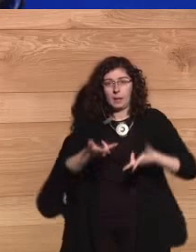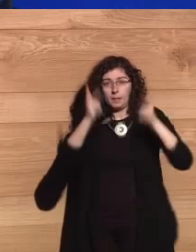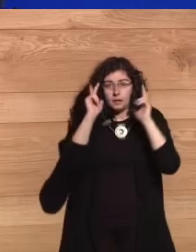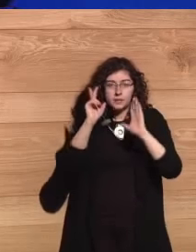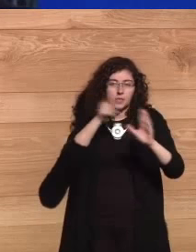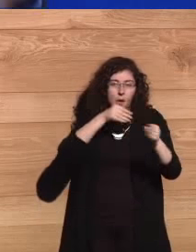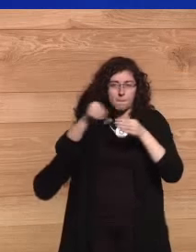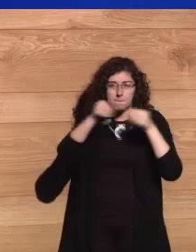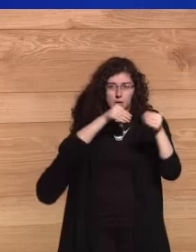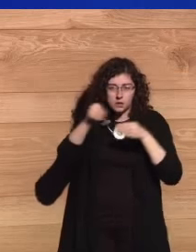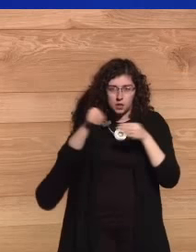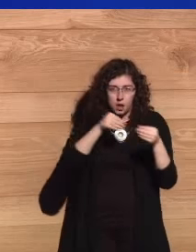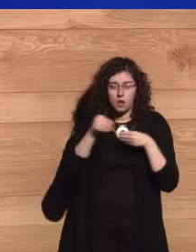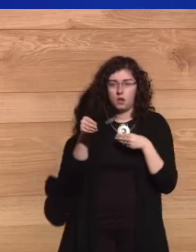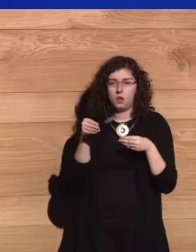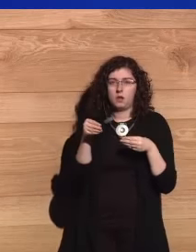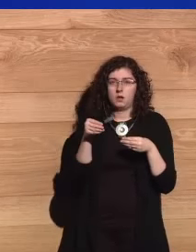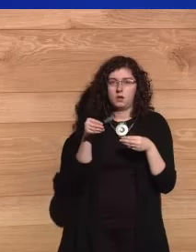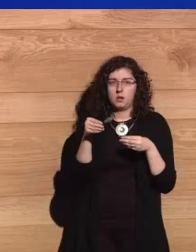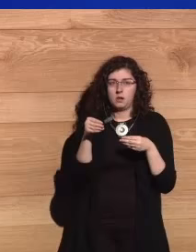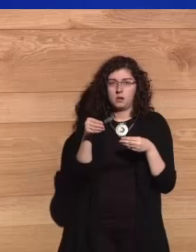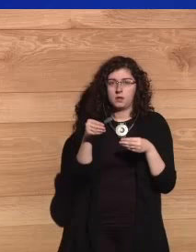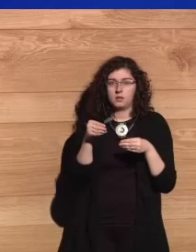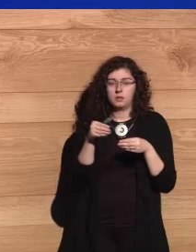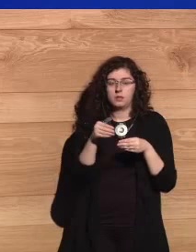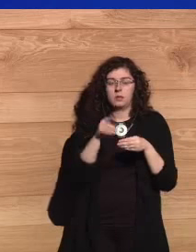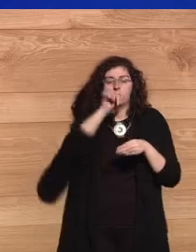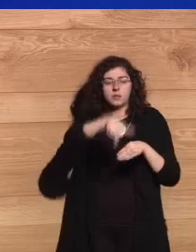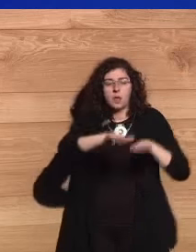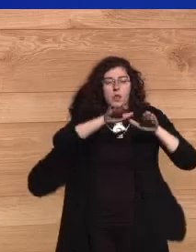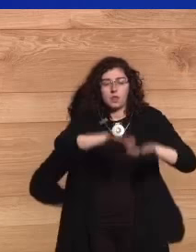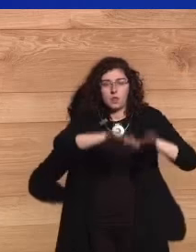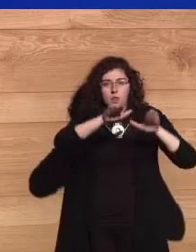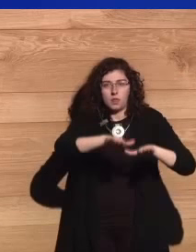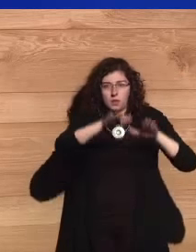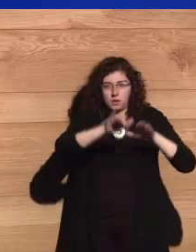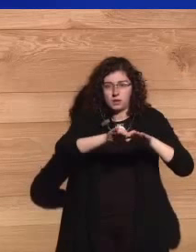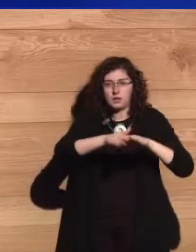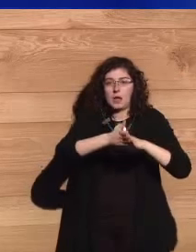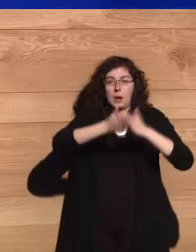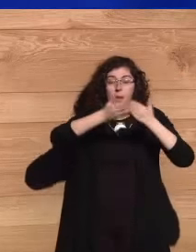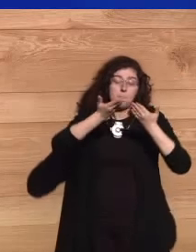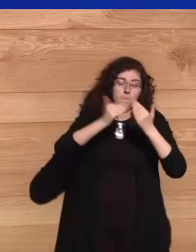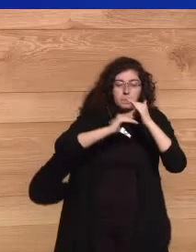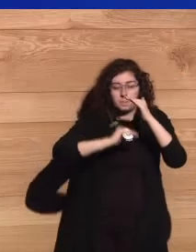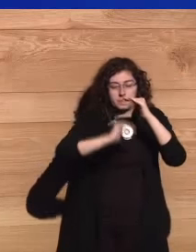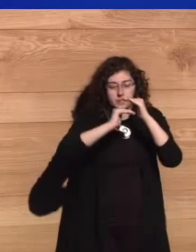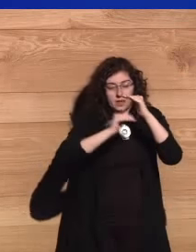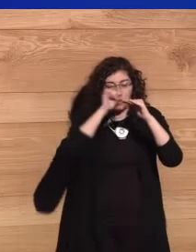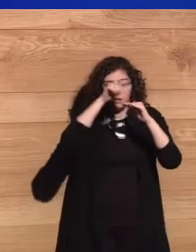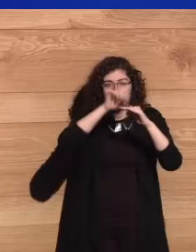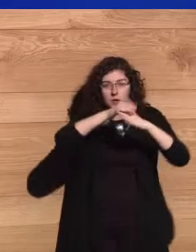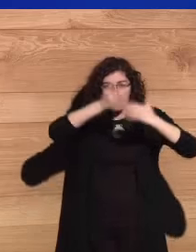inmaterial. Lo inmaterial descansa todavía sobre lo material pesado de la tierra, enterrado